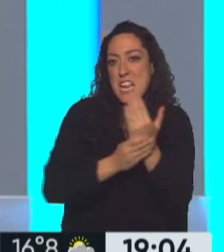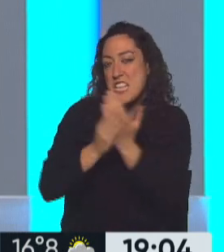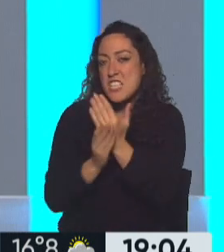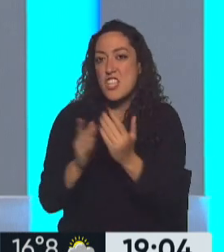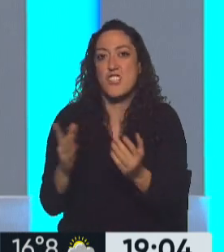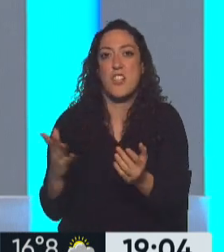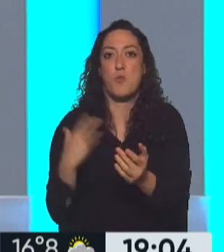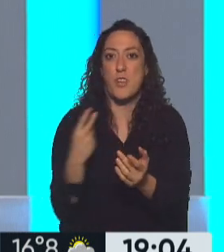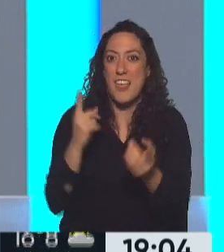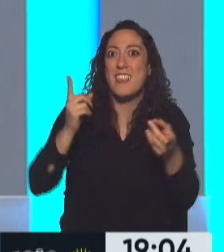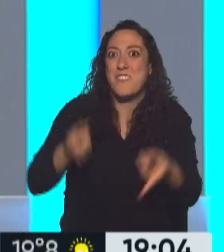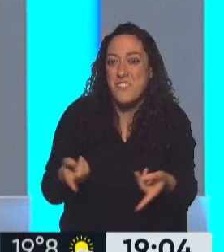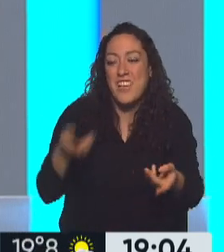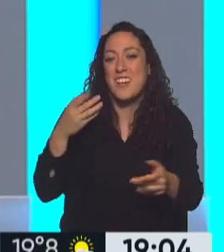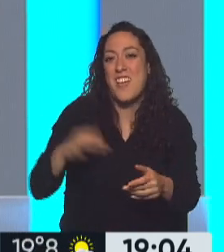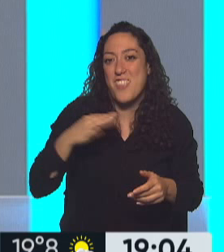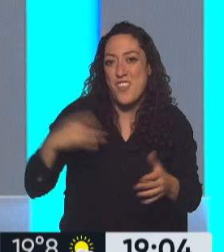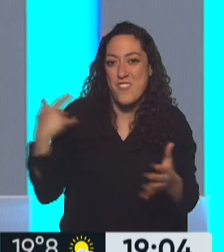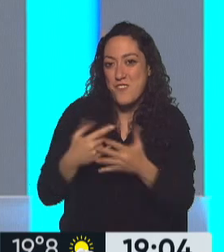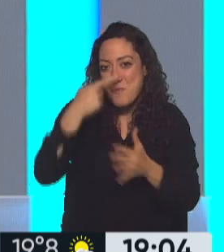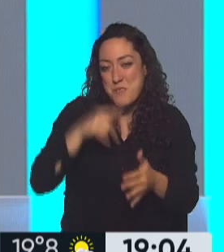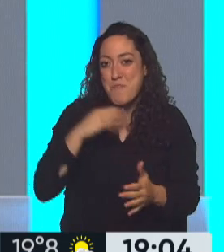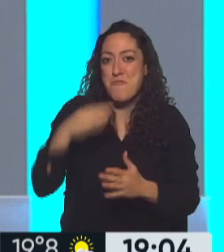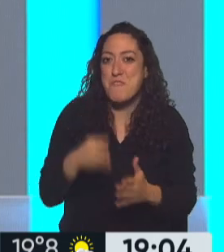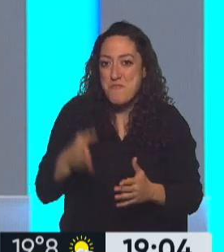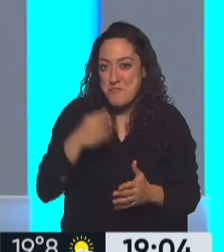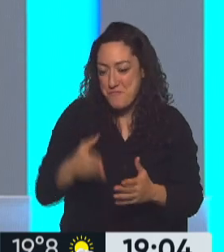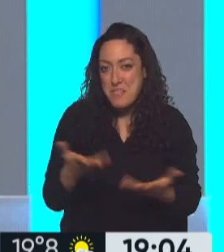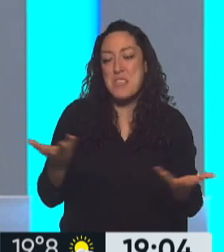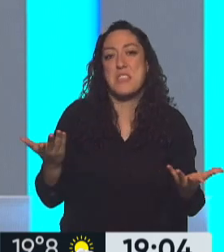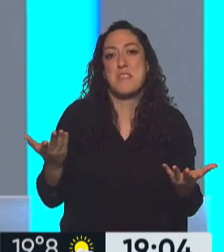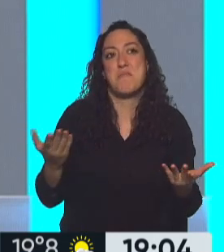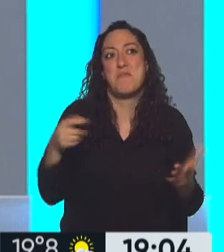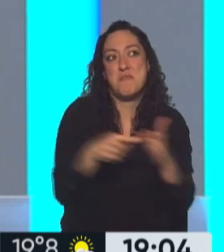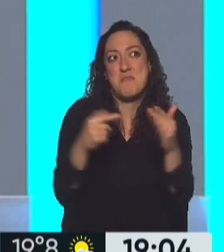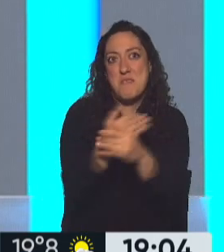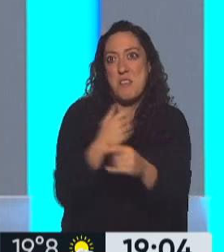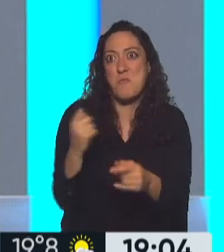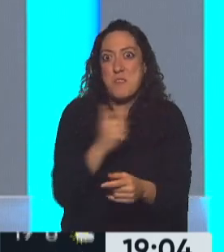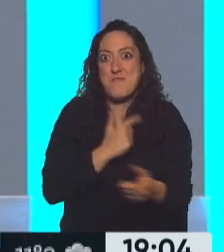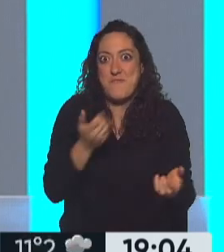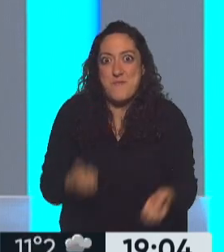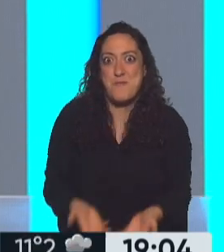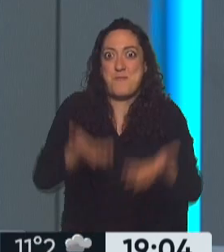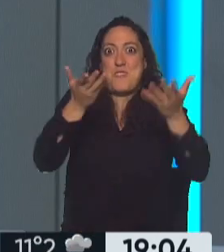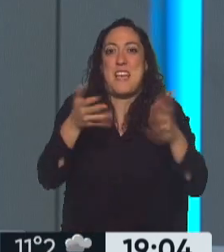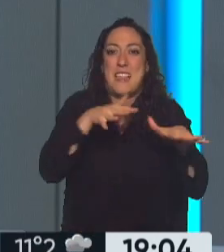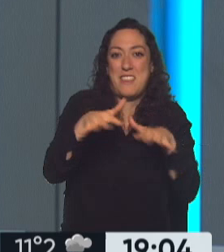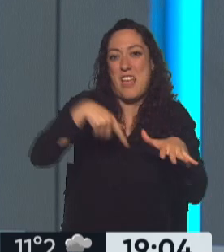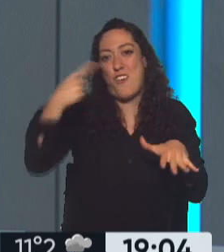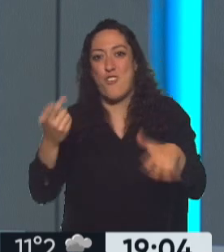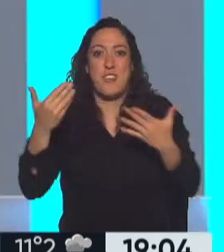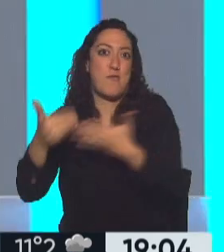autoridades en estos últimos años no solamente ha jerarquizado nuestra ciudad sino que ha abierto Las puertas a otras actividades